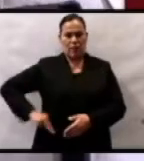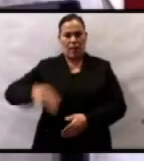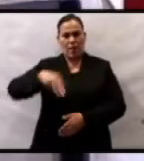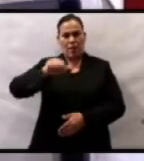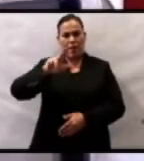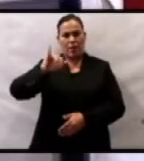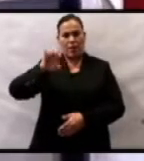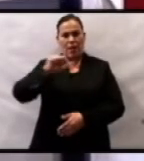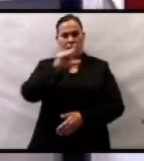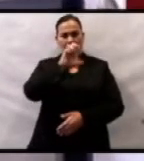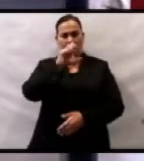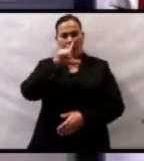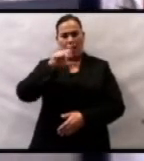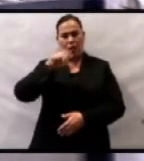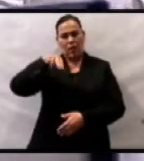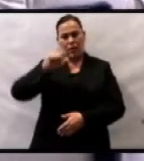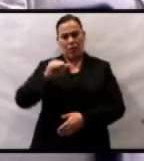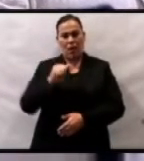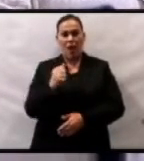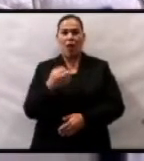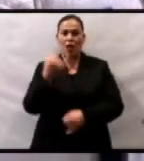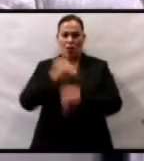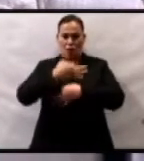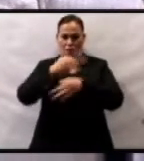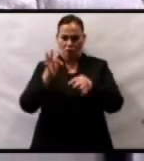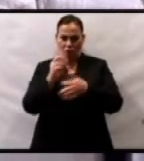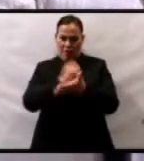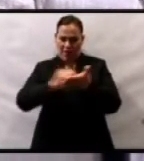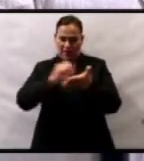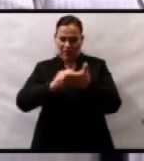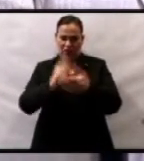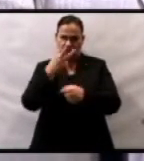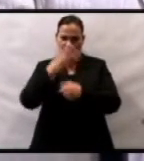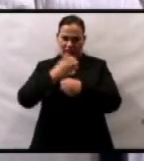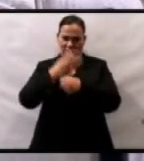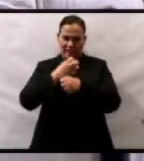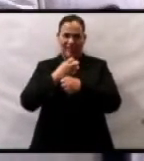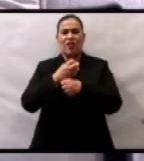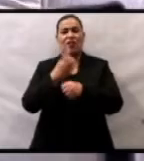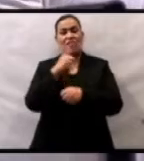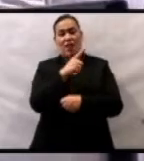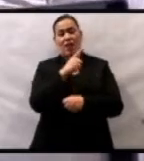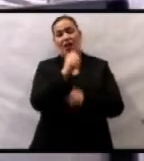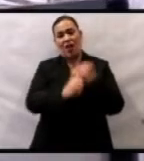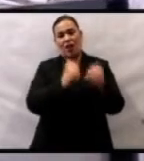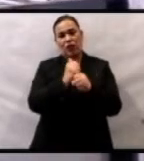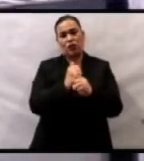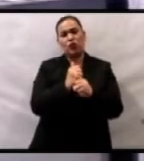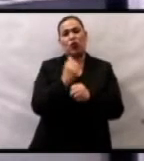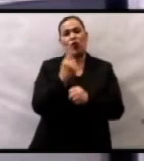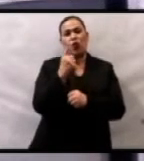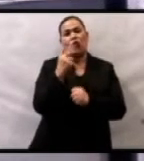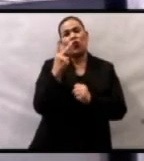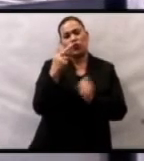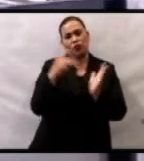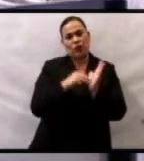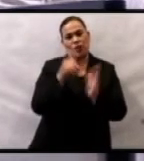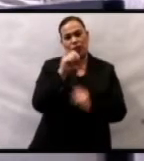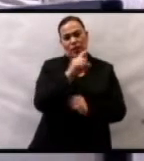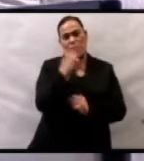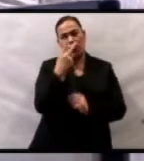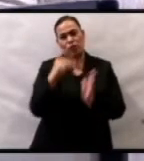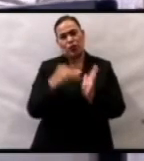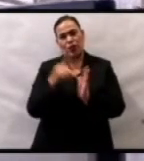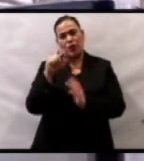Gutiérrez el informe por escrito del tercer informe de gobierno del año 2020-2021, conforme lo disponen los artículos 29,